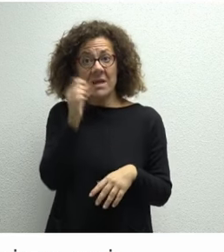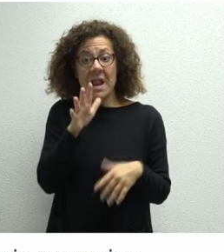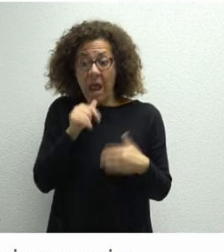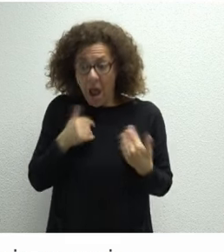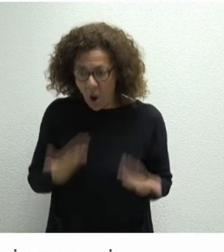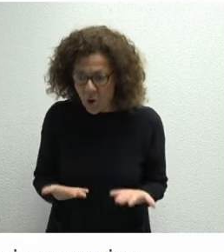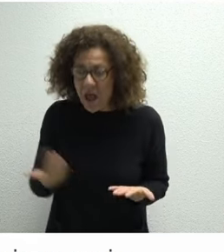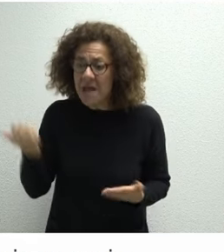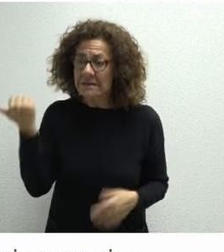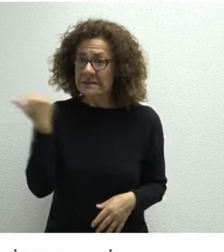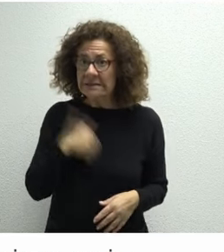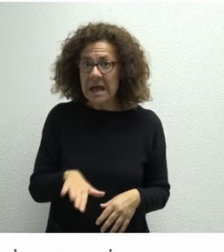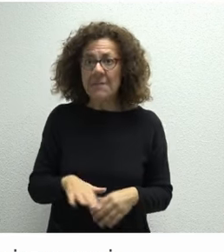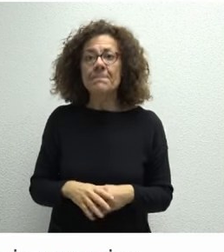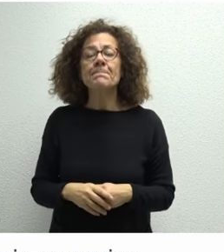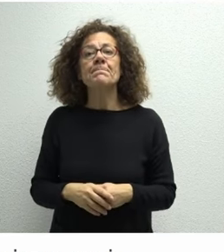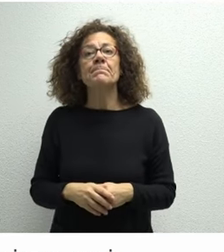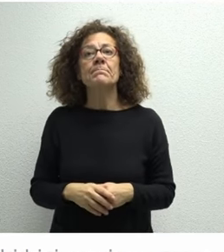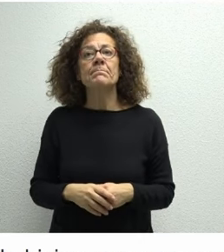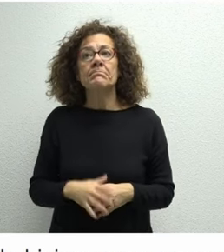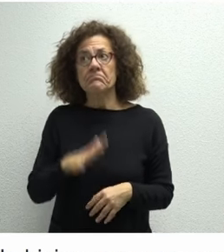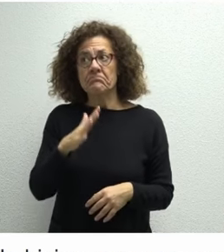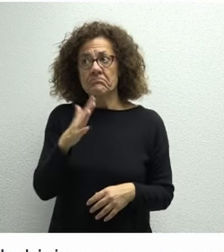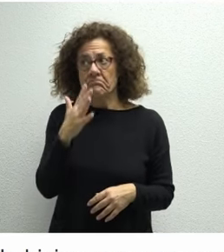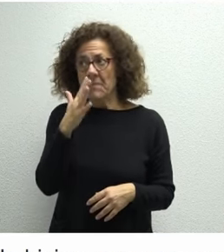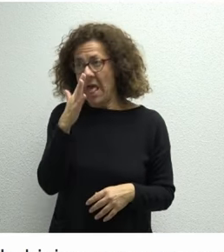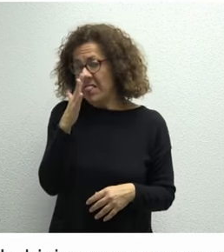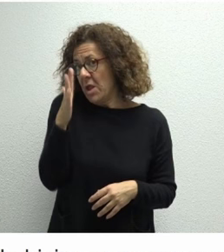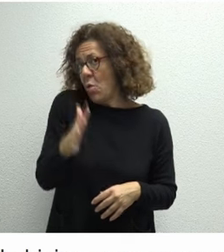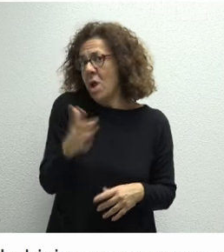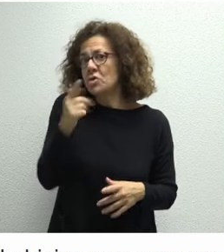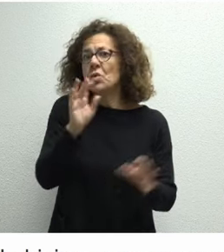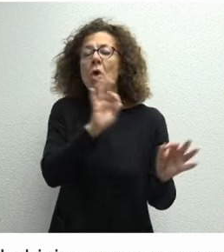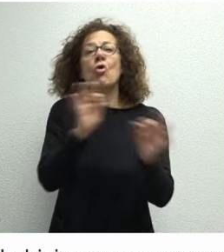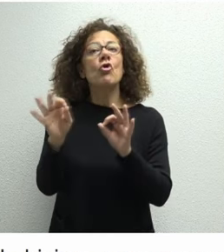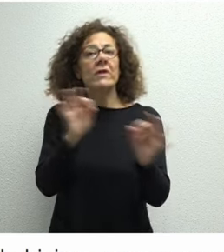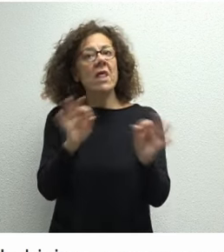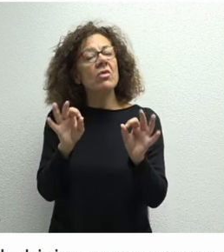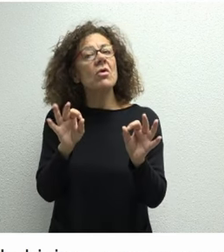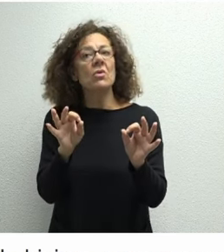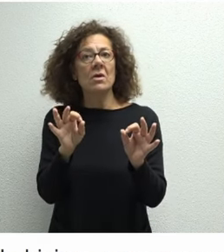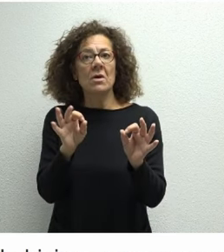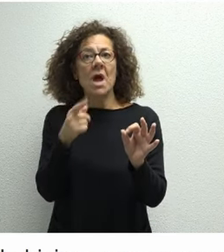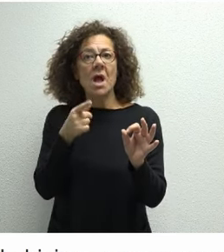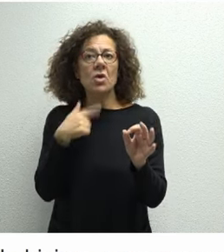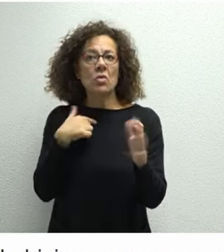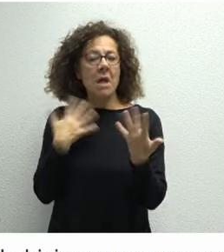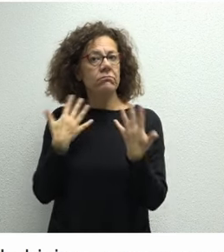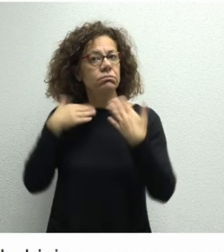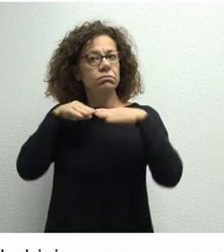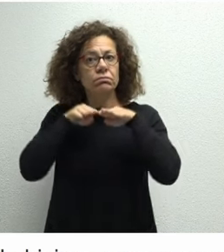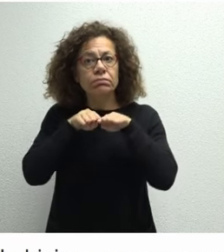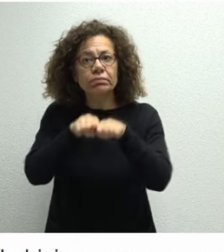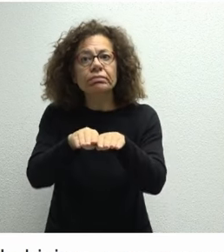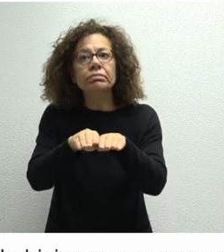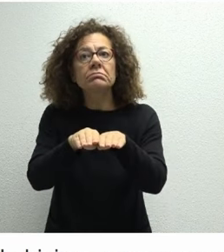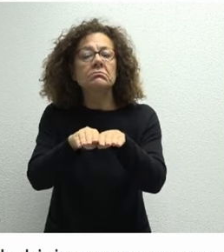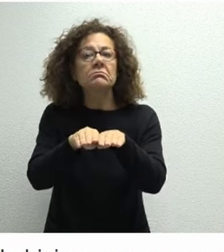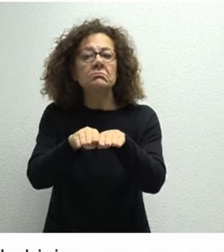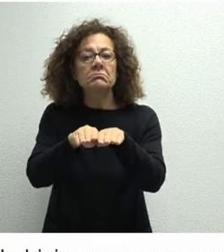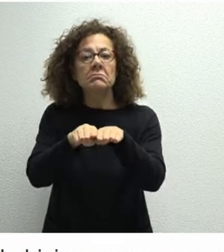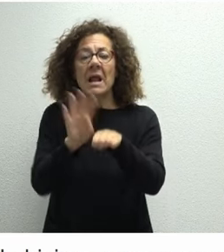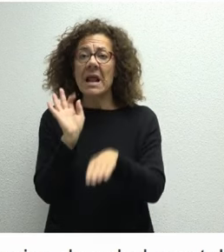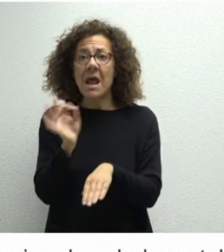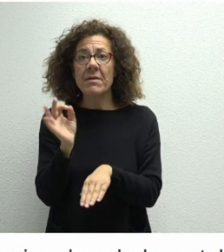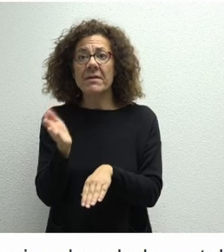pues llevamos unos 5 años en una coordinación y una sinergia que la verdad que que